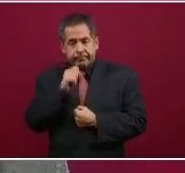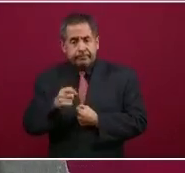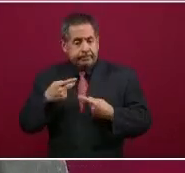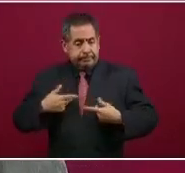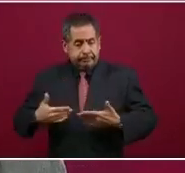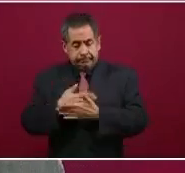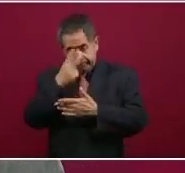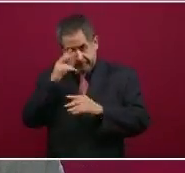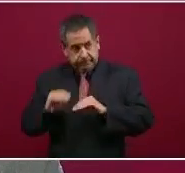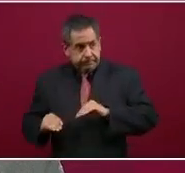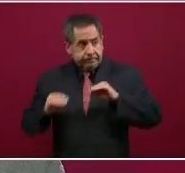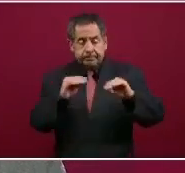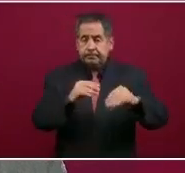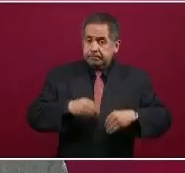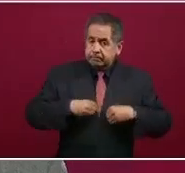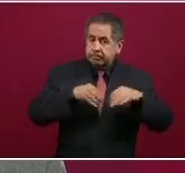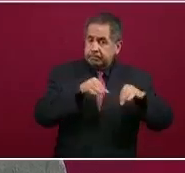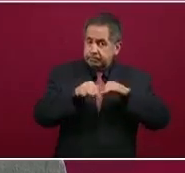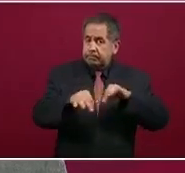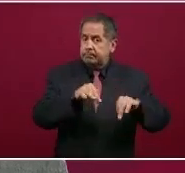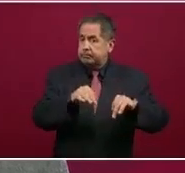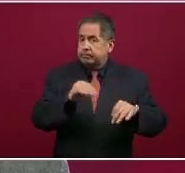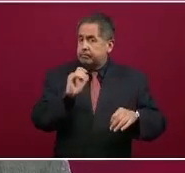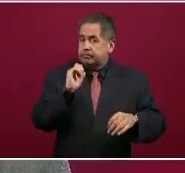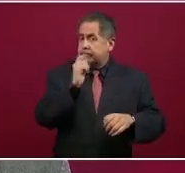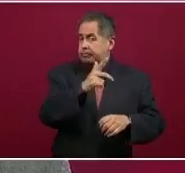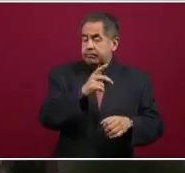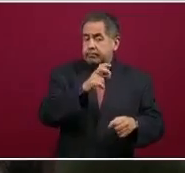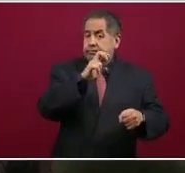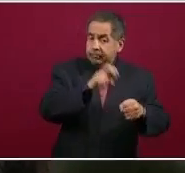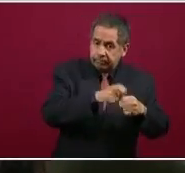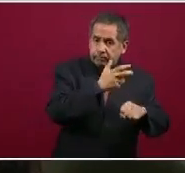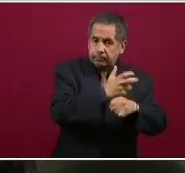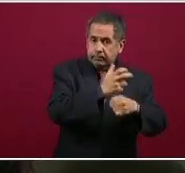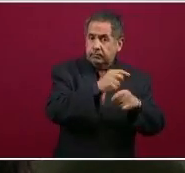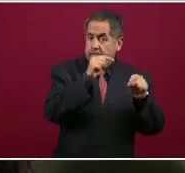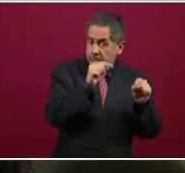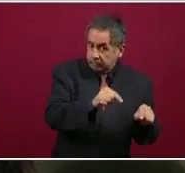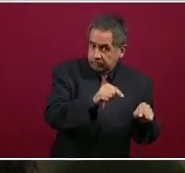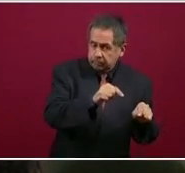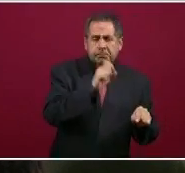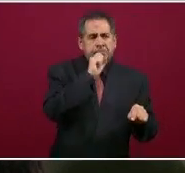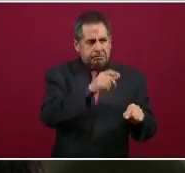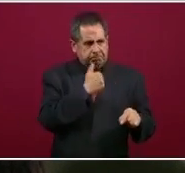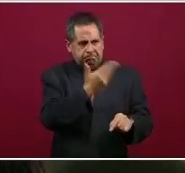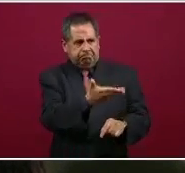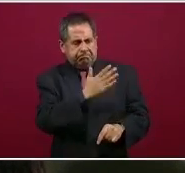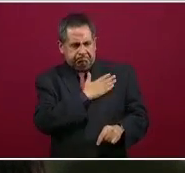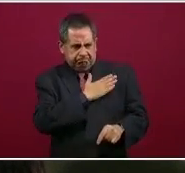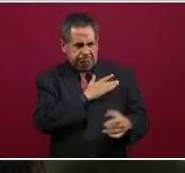que viven, trabajan en Estados Unidos,